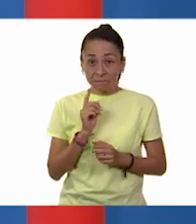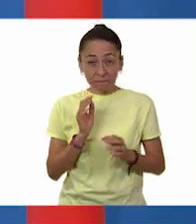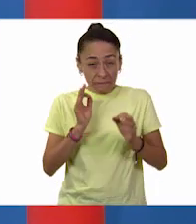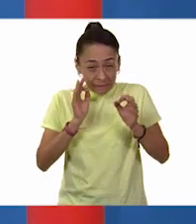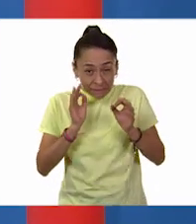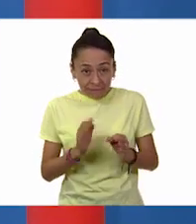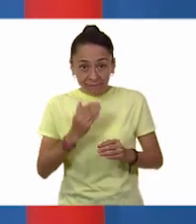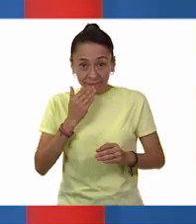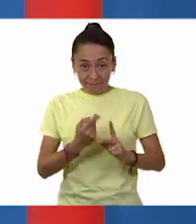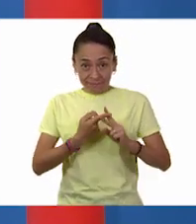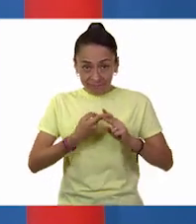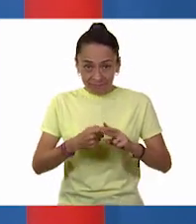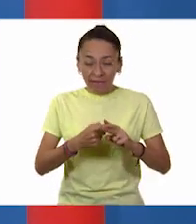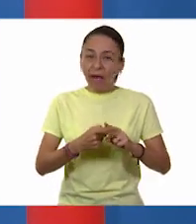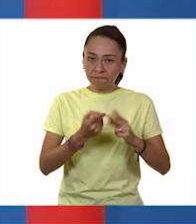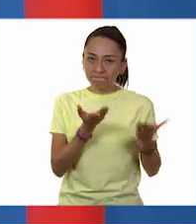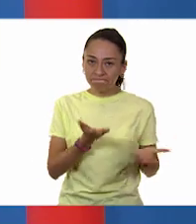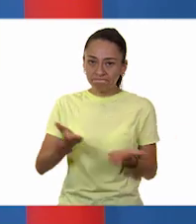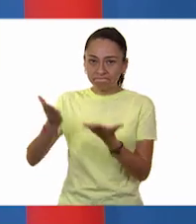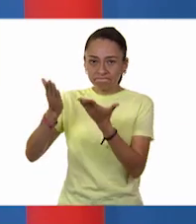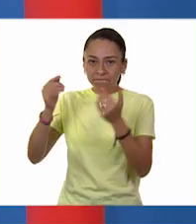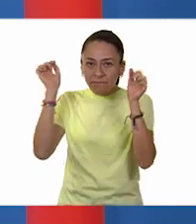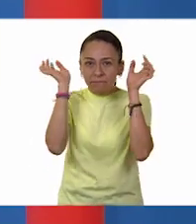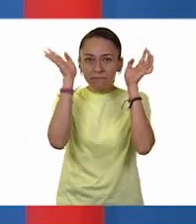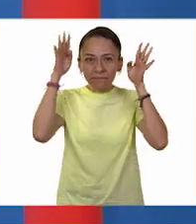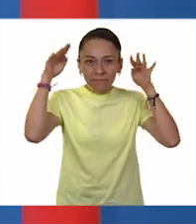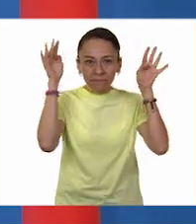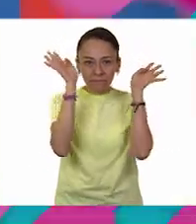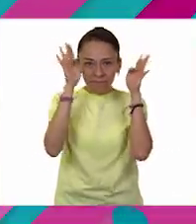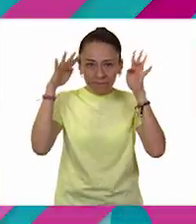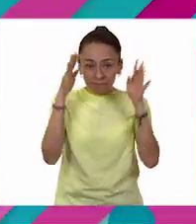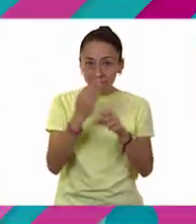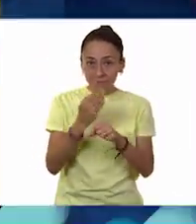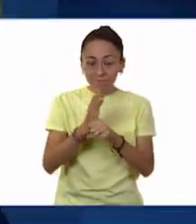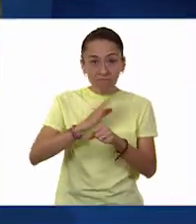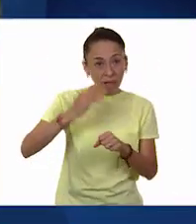lo que Ajolisto tiene que decirnos sobre el cuidado durante la pandemia.